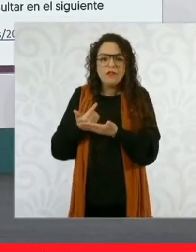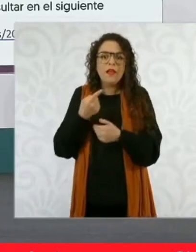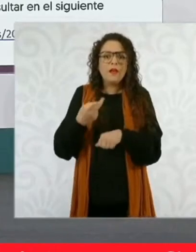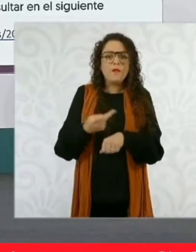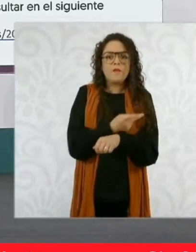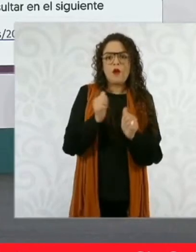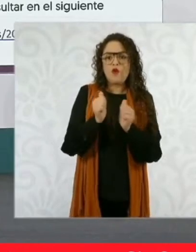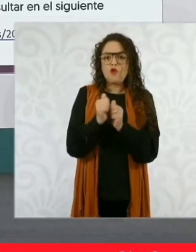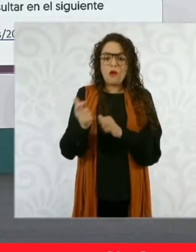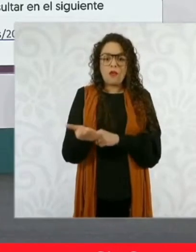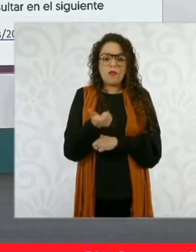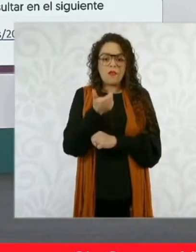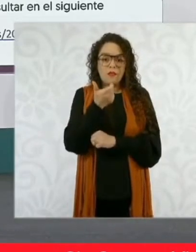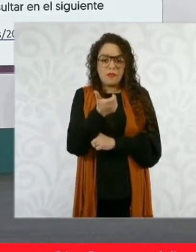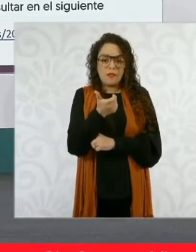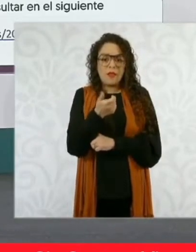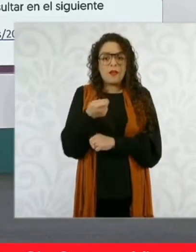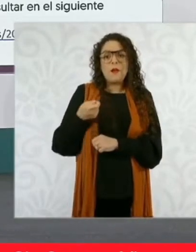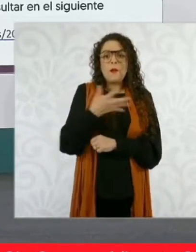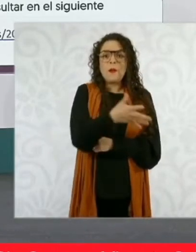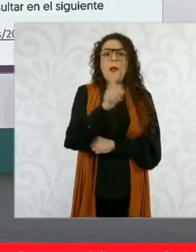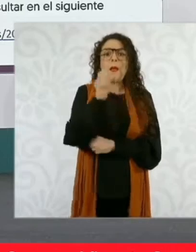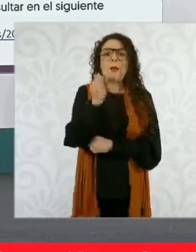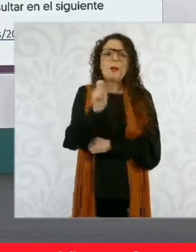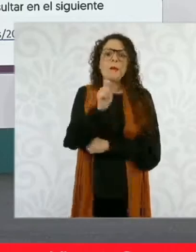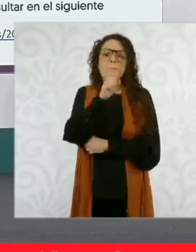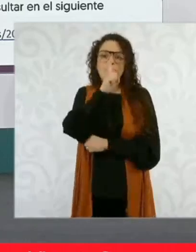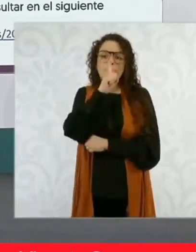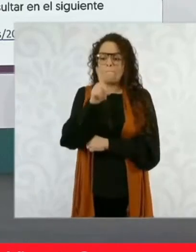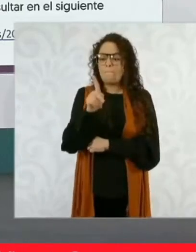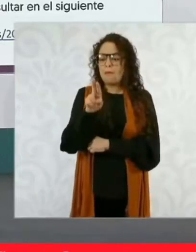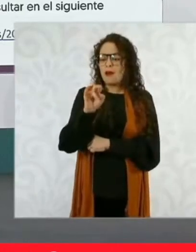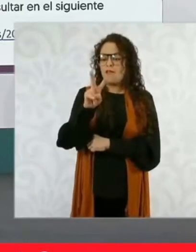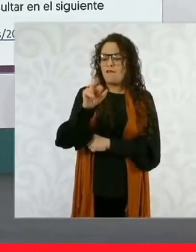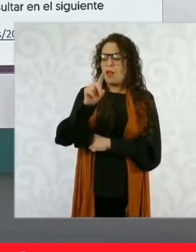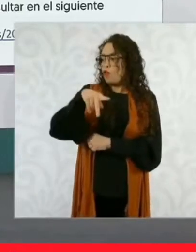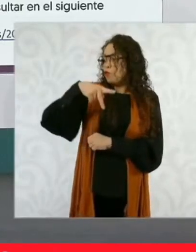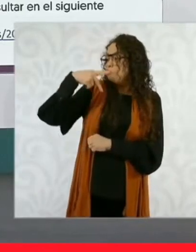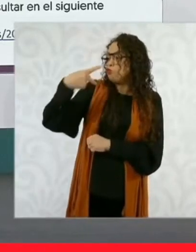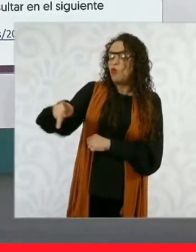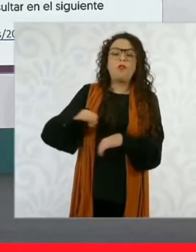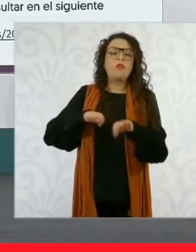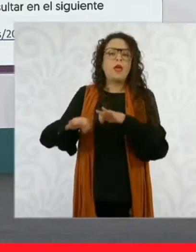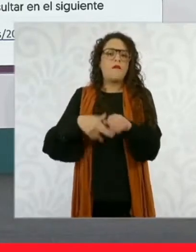les llaman recursos privados que pertenecen a los trabajadores.